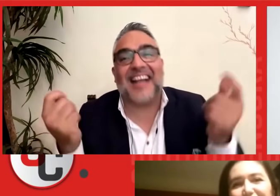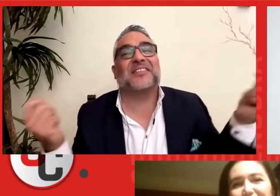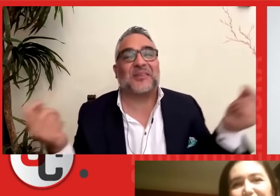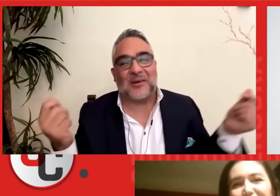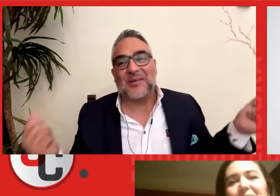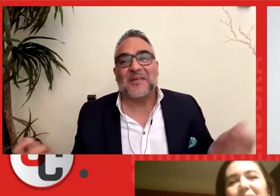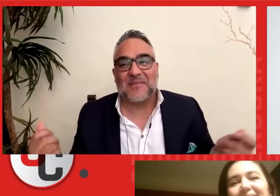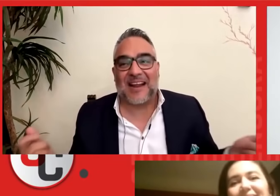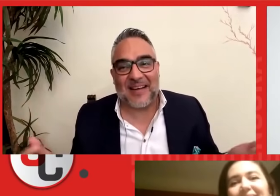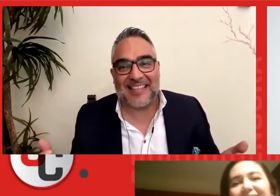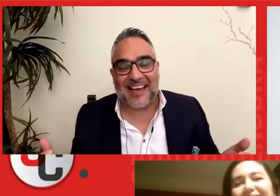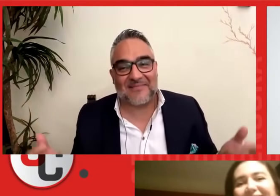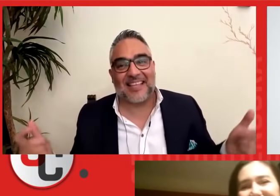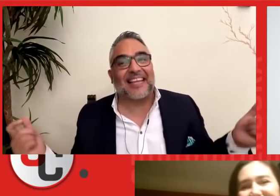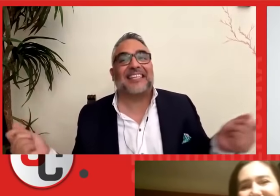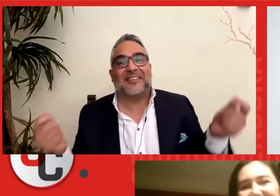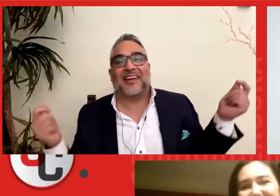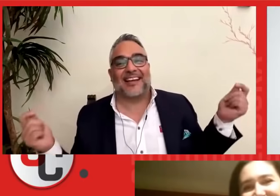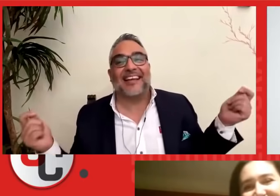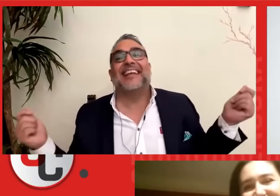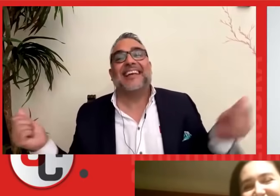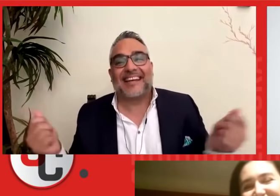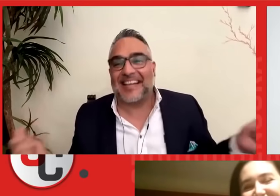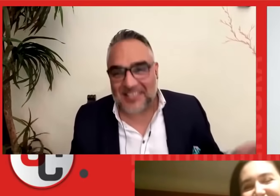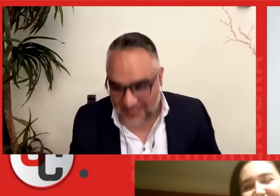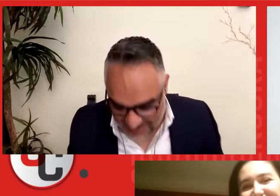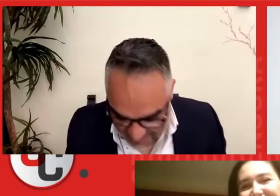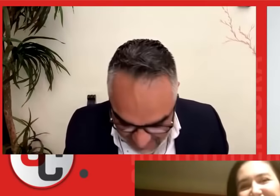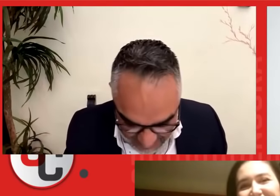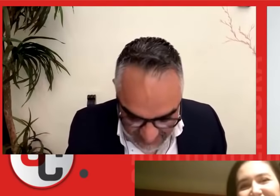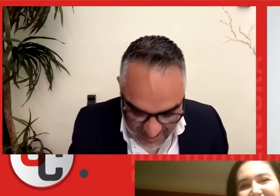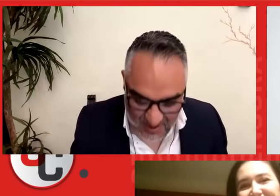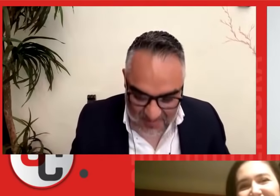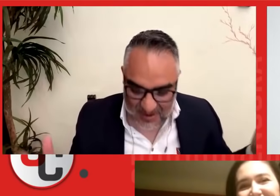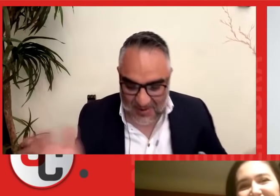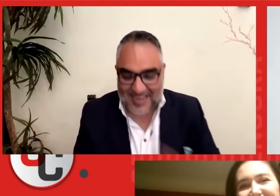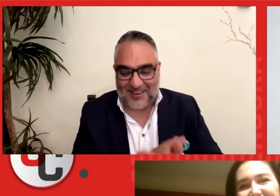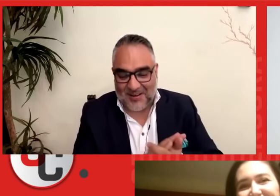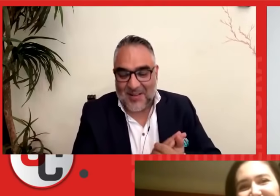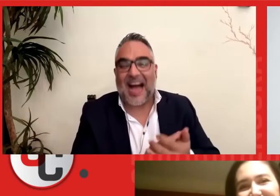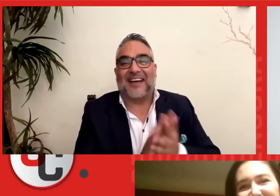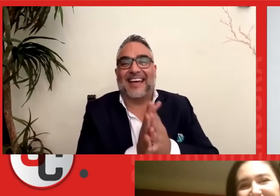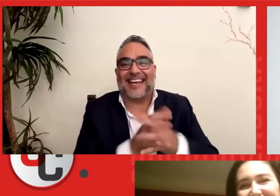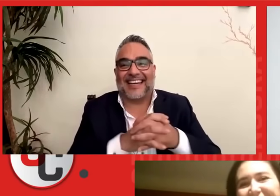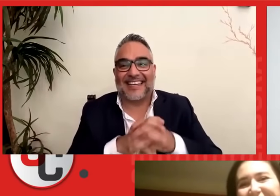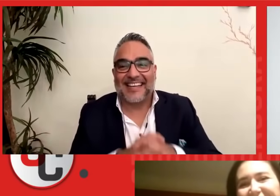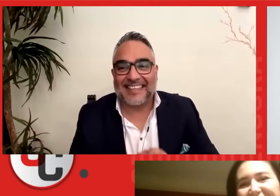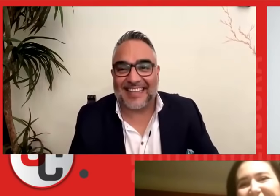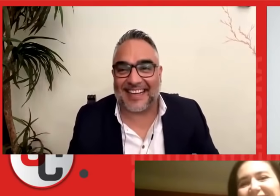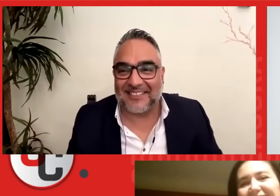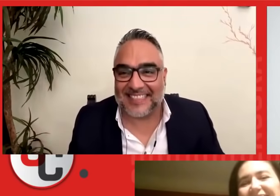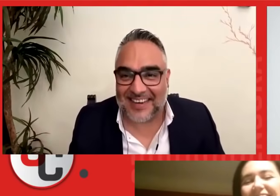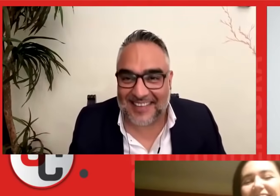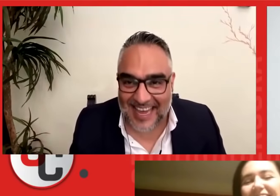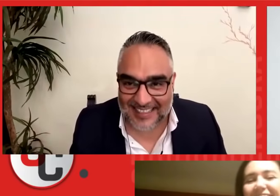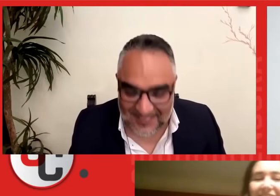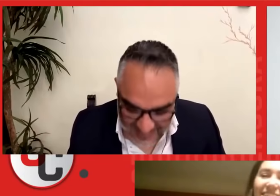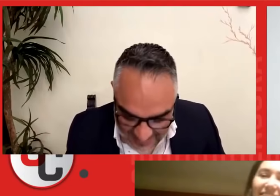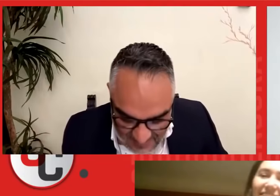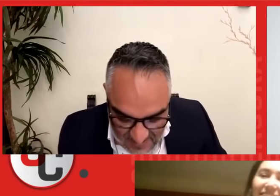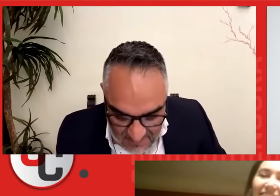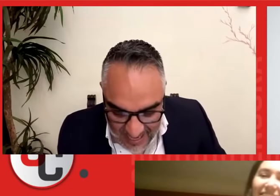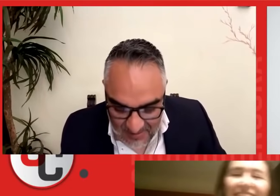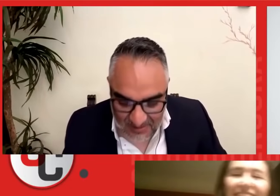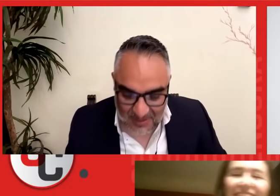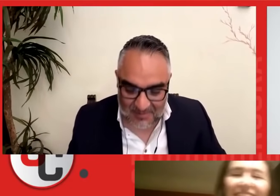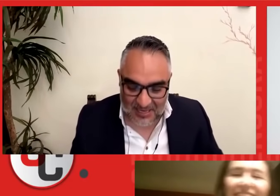qué tacto para mandarme derechito al rancho de López Obrador. Pero bueno, a ver, déjenme saludar